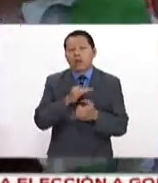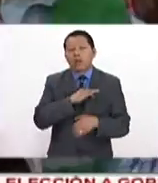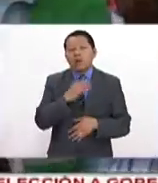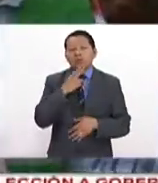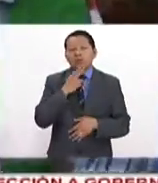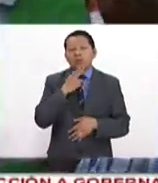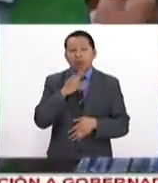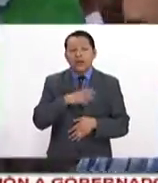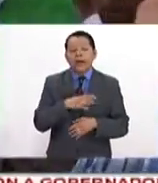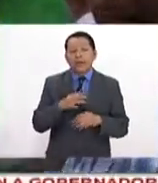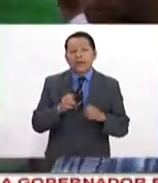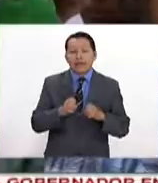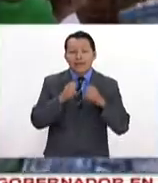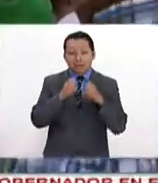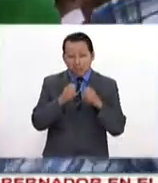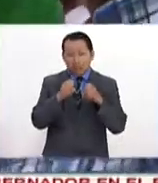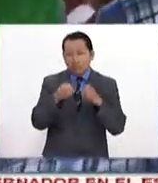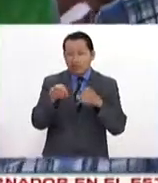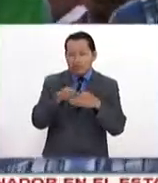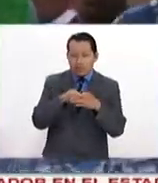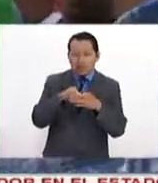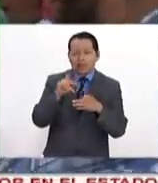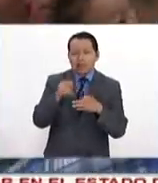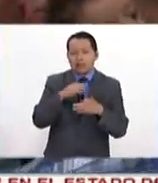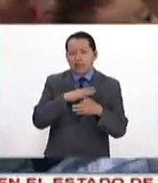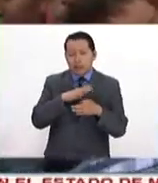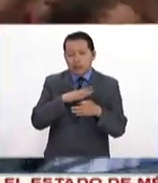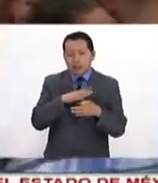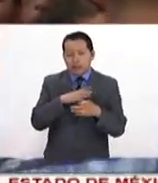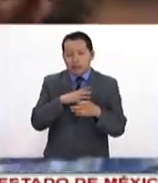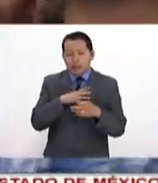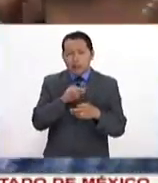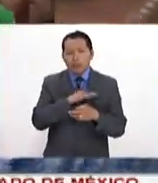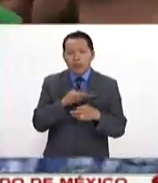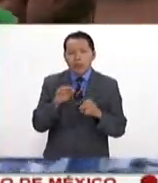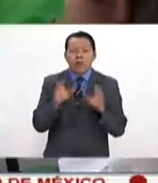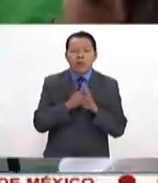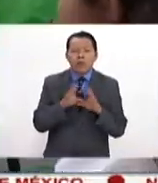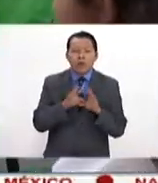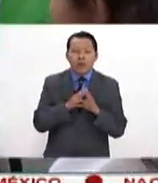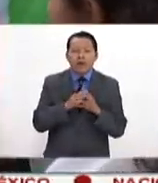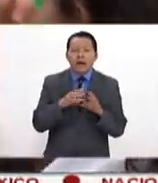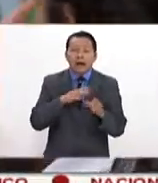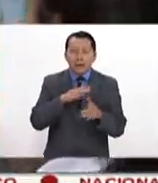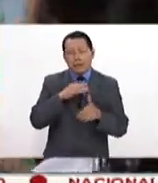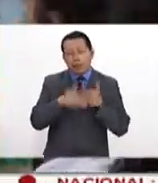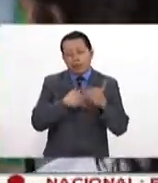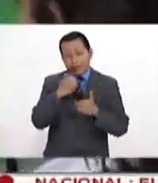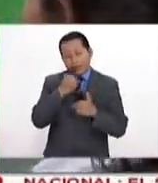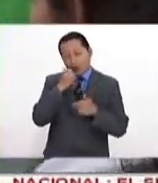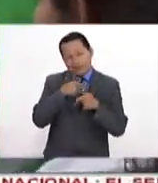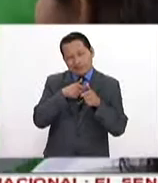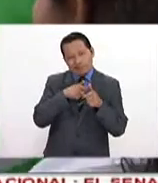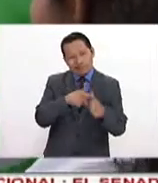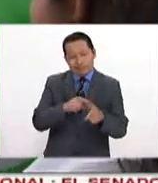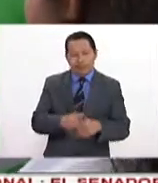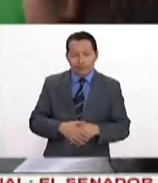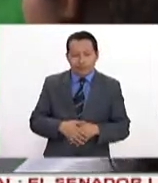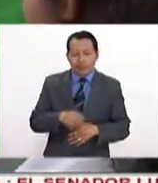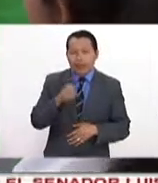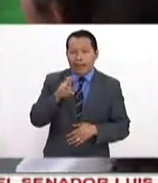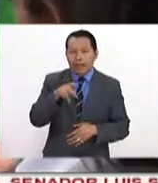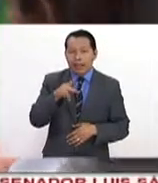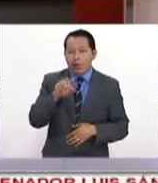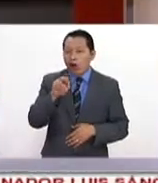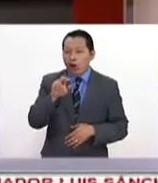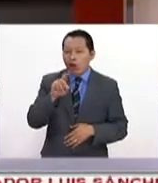algunos edificios alternos, algunas instituciones alternas para que no se interrumpiera el proceso educativo. Claro. Eric Ordóñez,